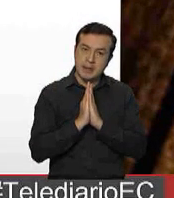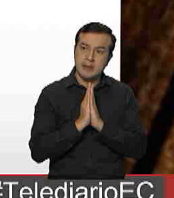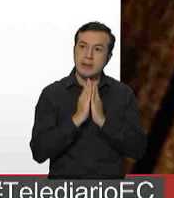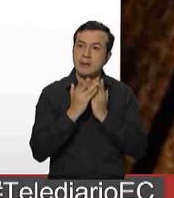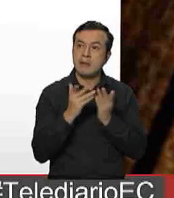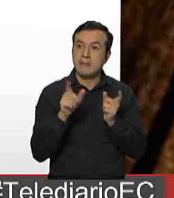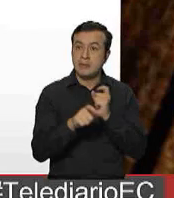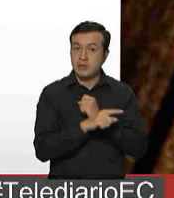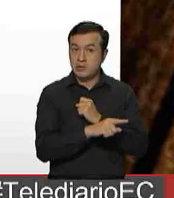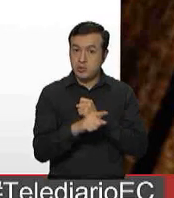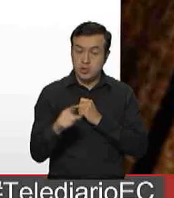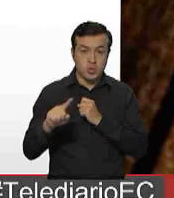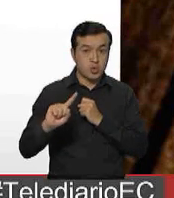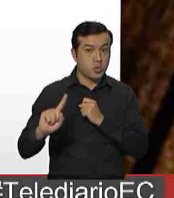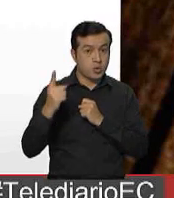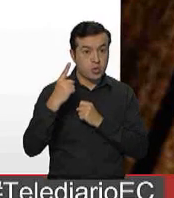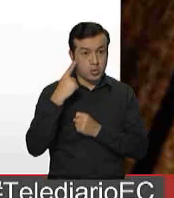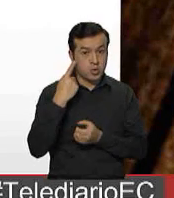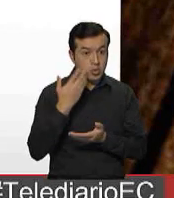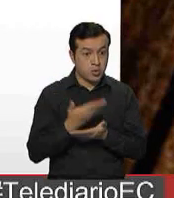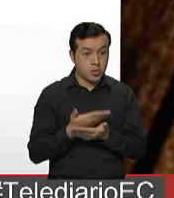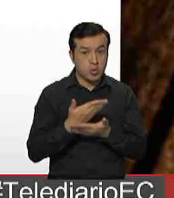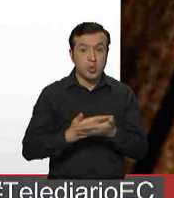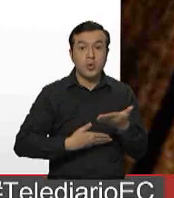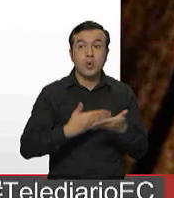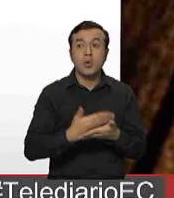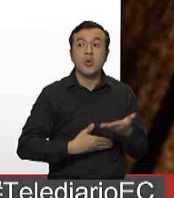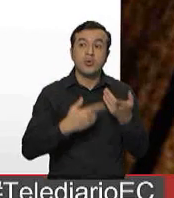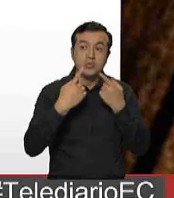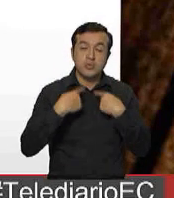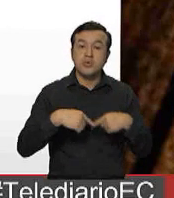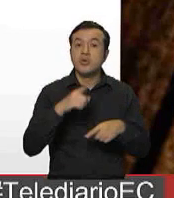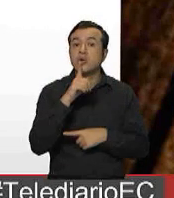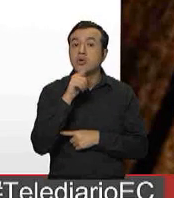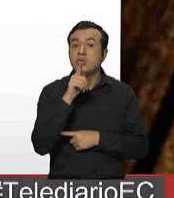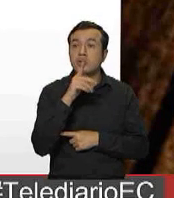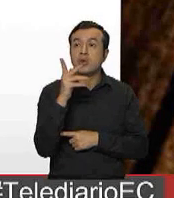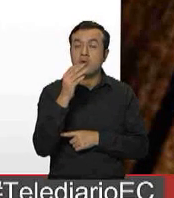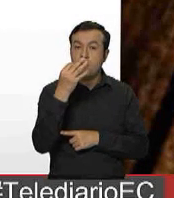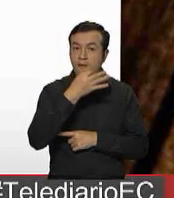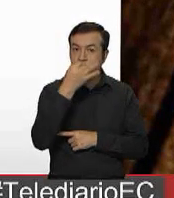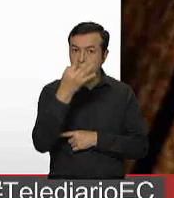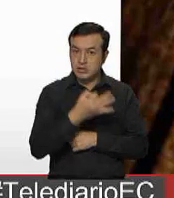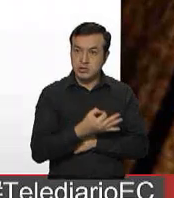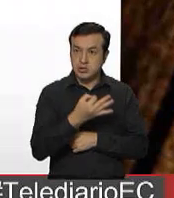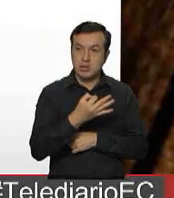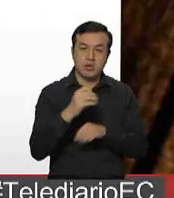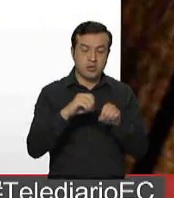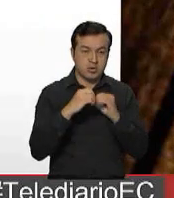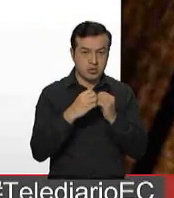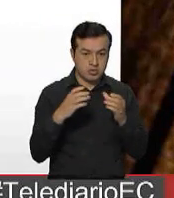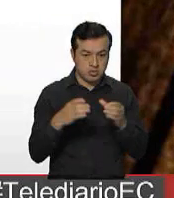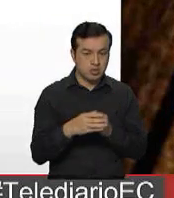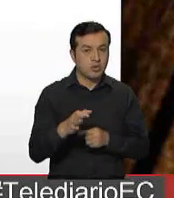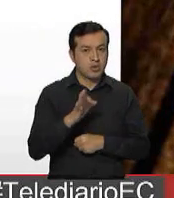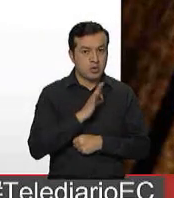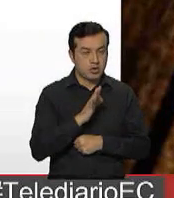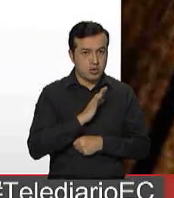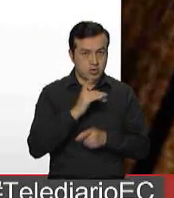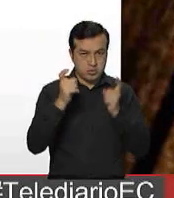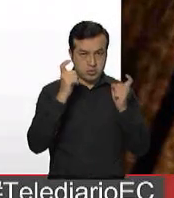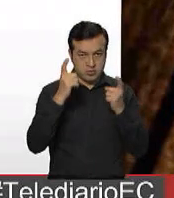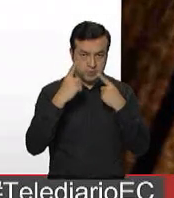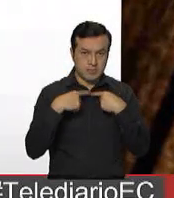sirvan tomar en cuenta únicamente los documentos que les sean remitidos de manera oficial por este organismo técnico de